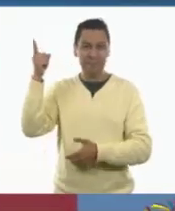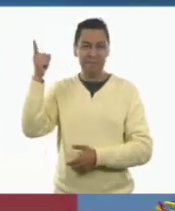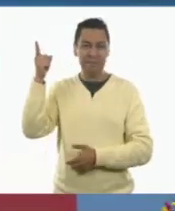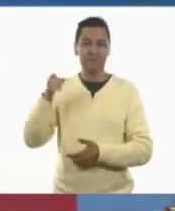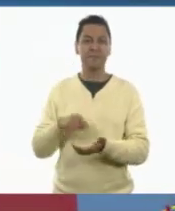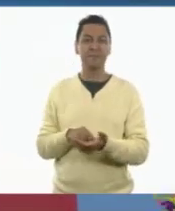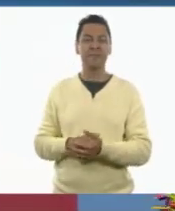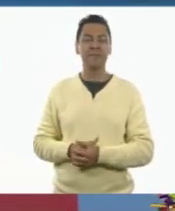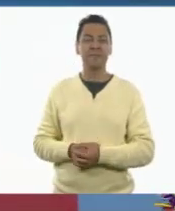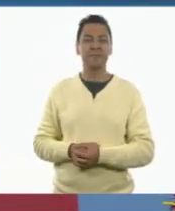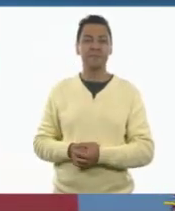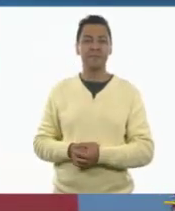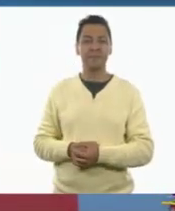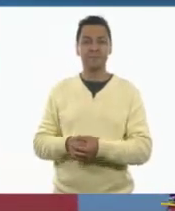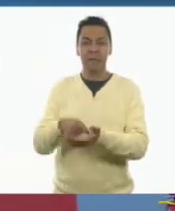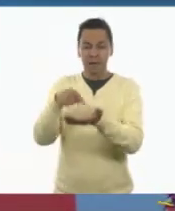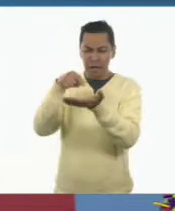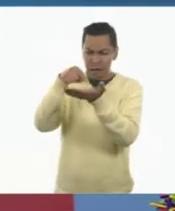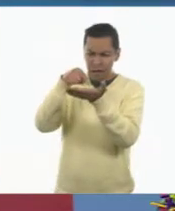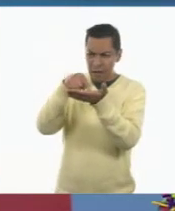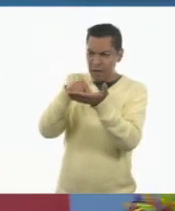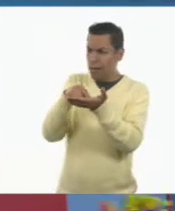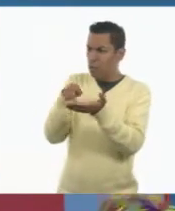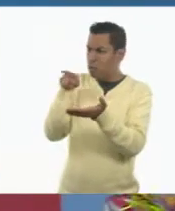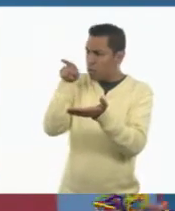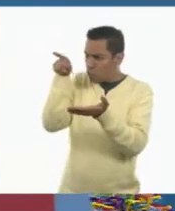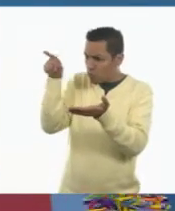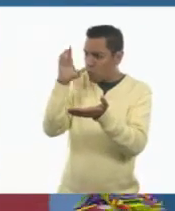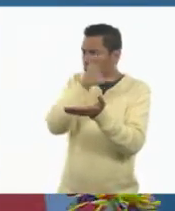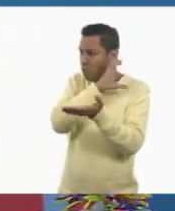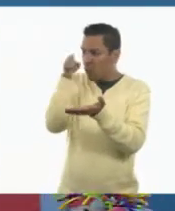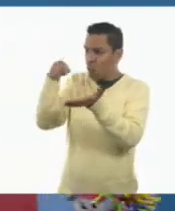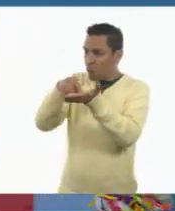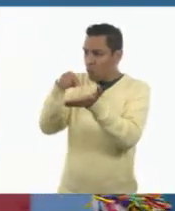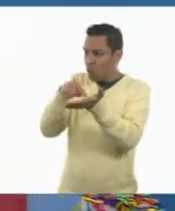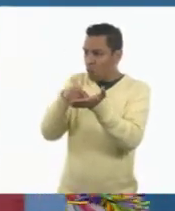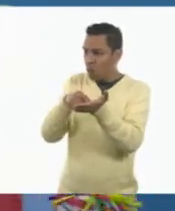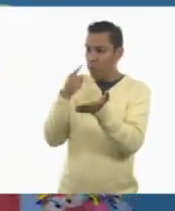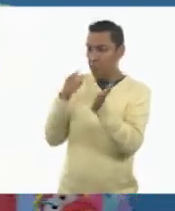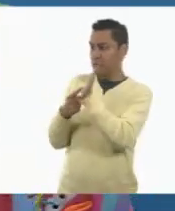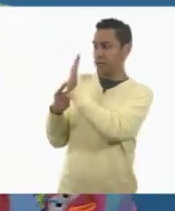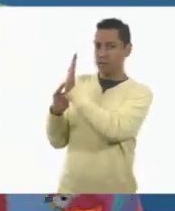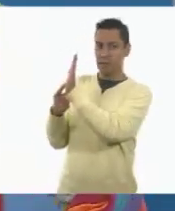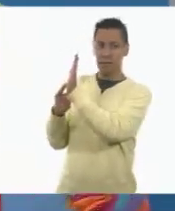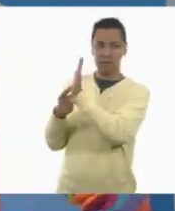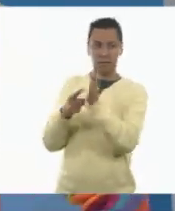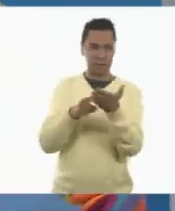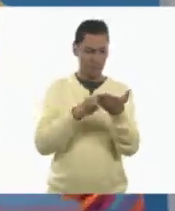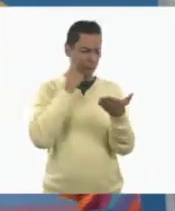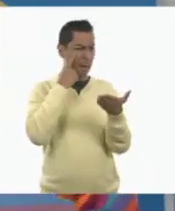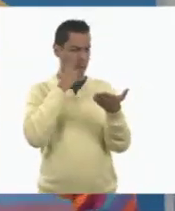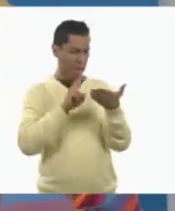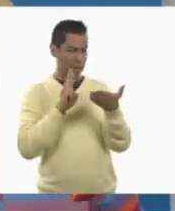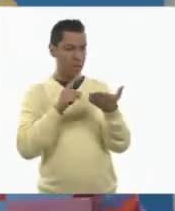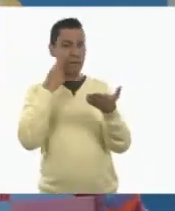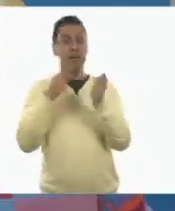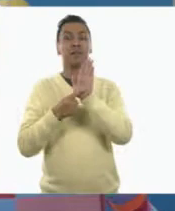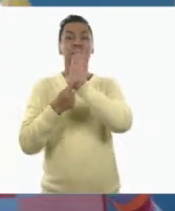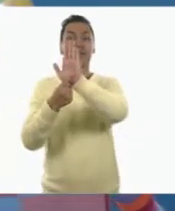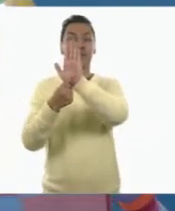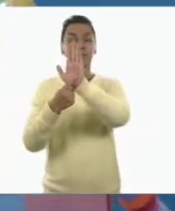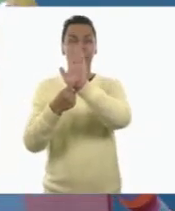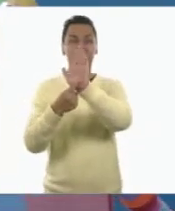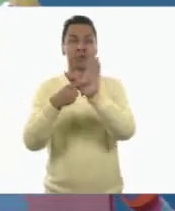Ton, aquí hay una foto tuya. ¿De verdad? Hay una foto tuya. Déjame, la voy a... esta la tengo que compartir. En